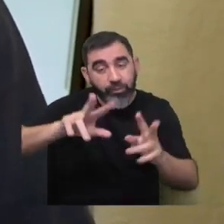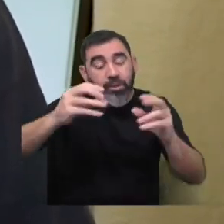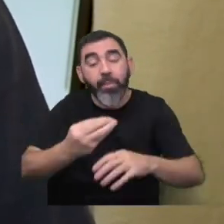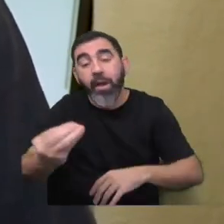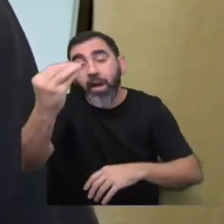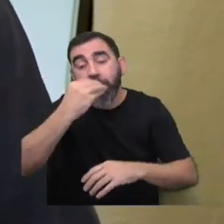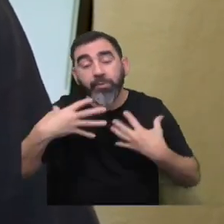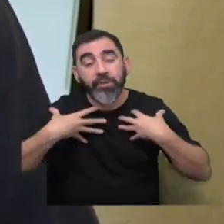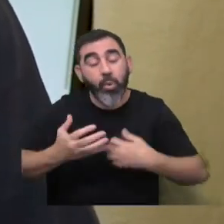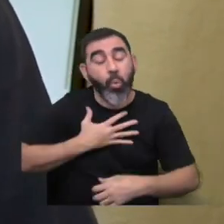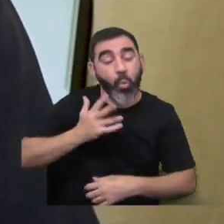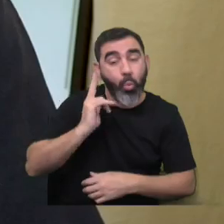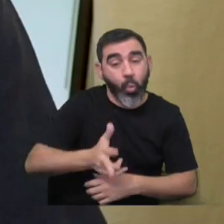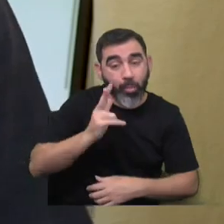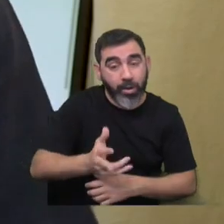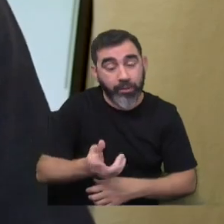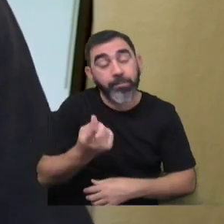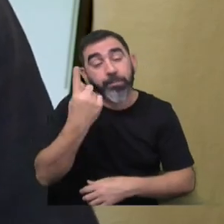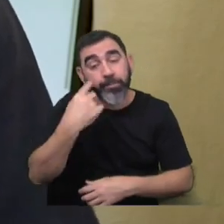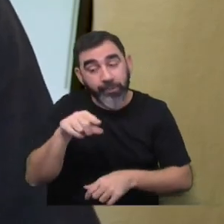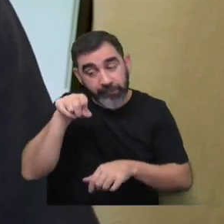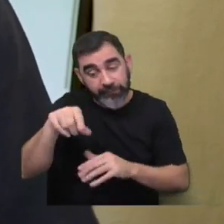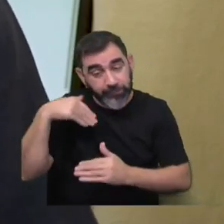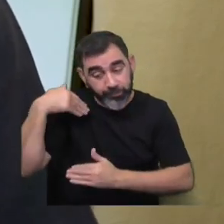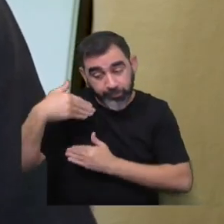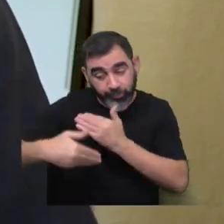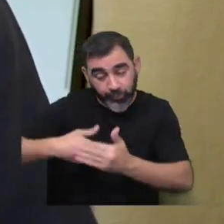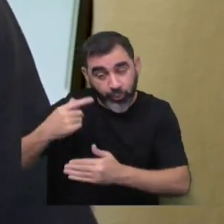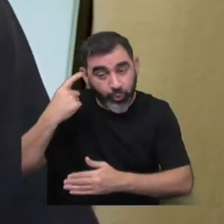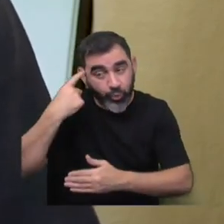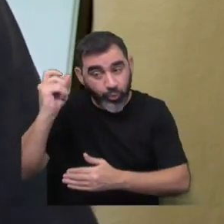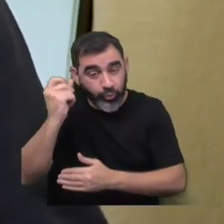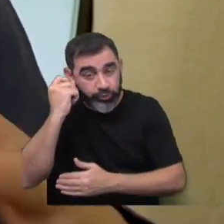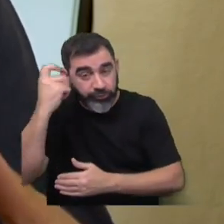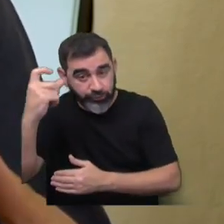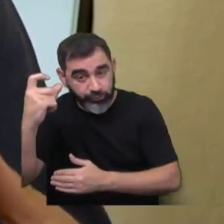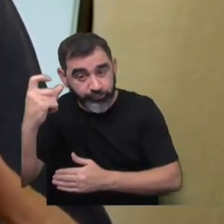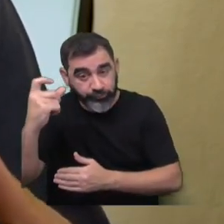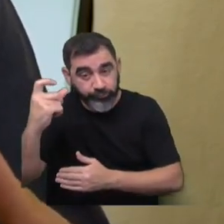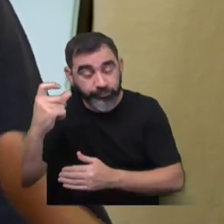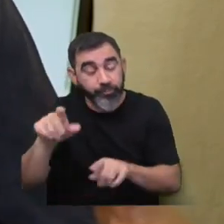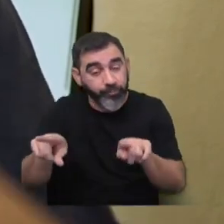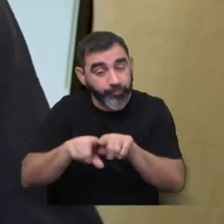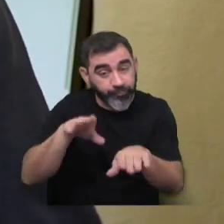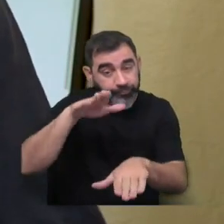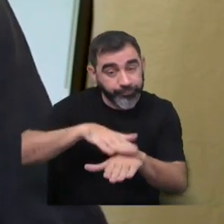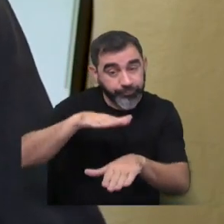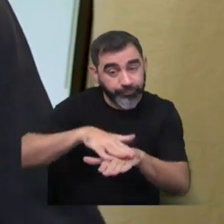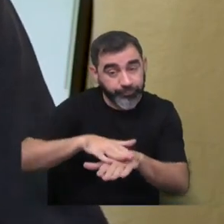alimentos y salud humana. Pero en ese proceso de creación de conocimiento, en paralelo